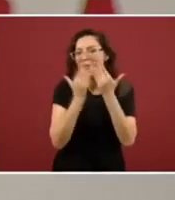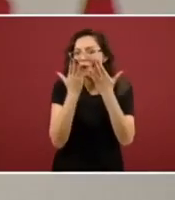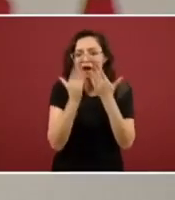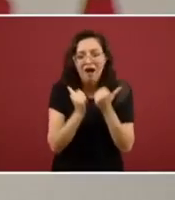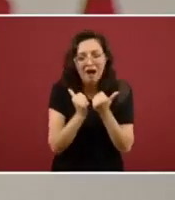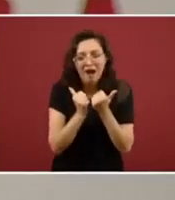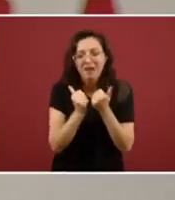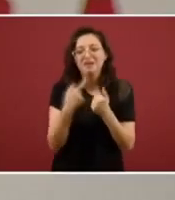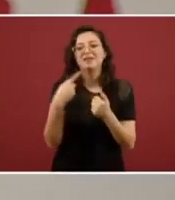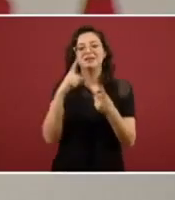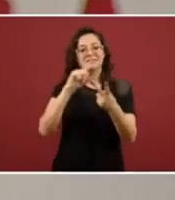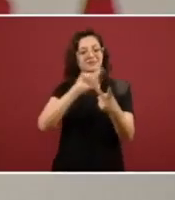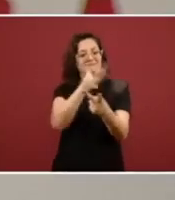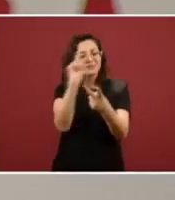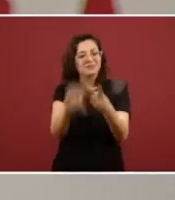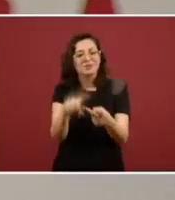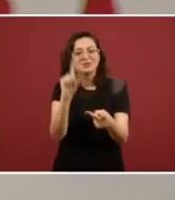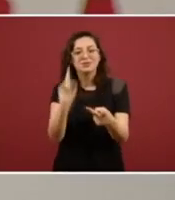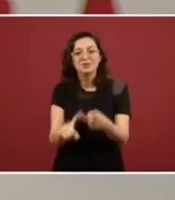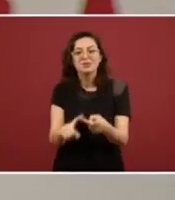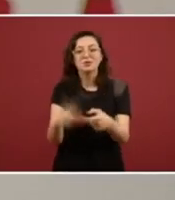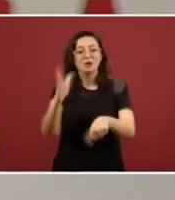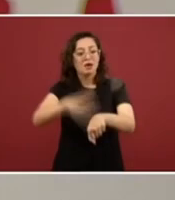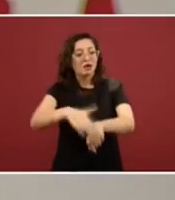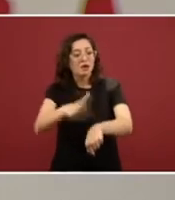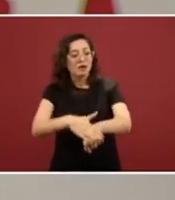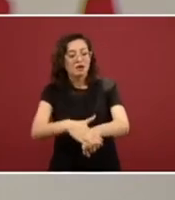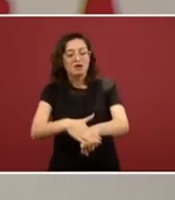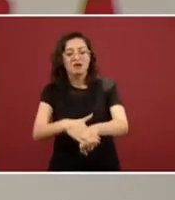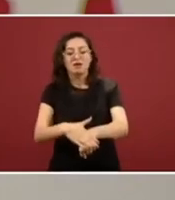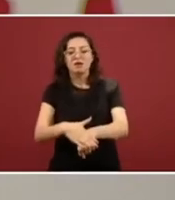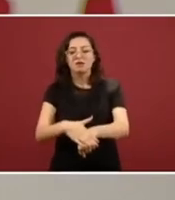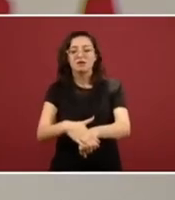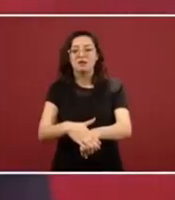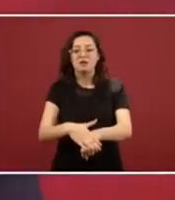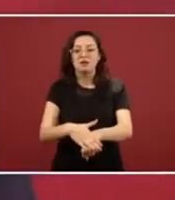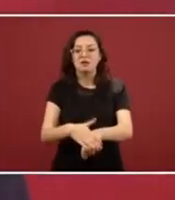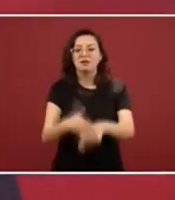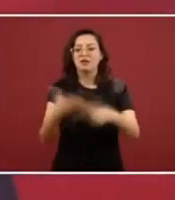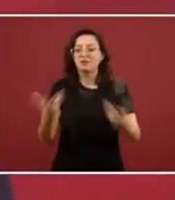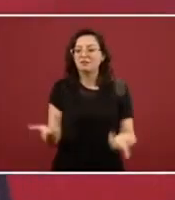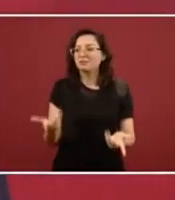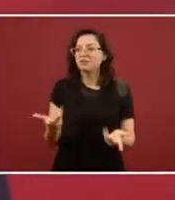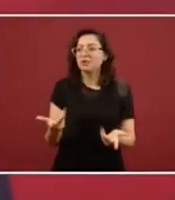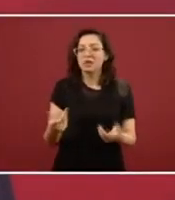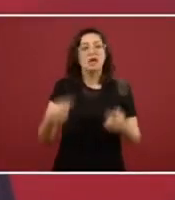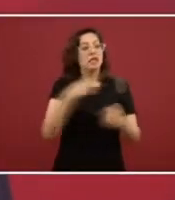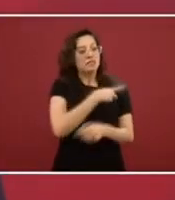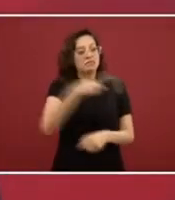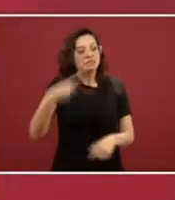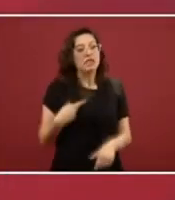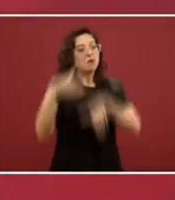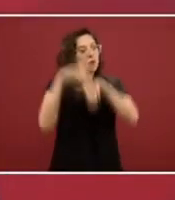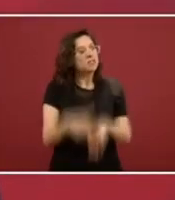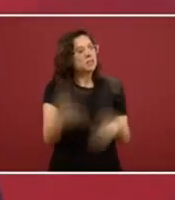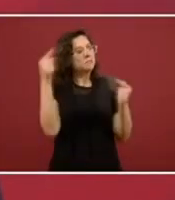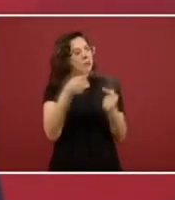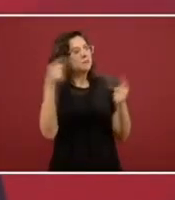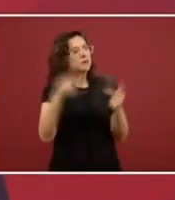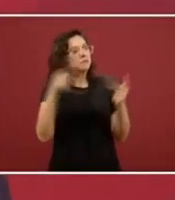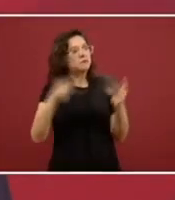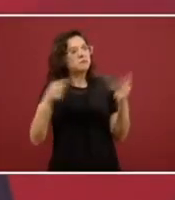le exhortan o no se exhortan en la Secretaría de Salud a hacer exactamente lo que venimos haciendo desde el 3 de enero.